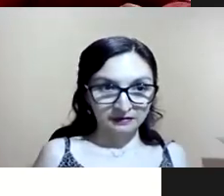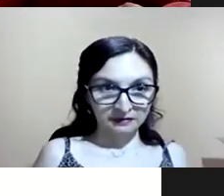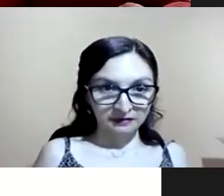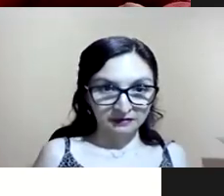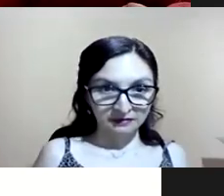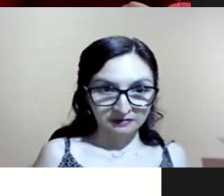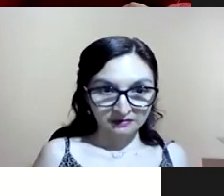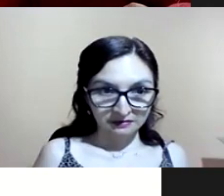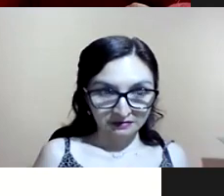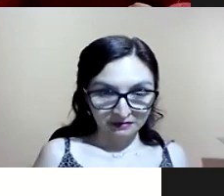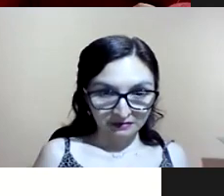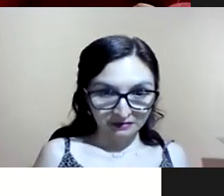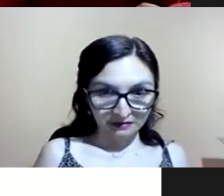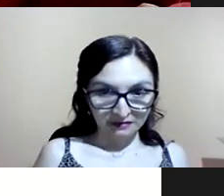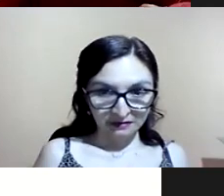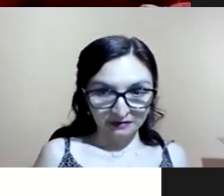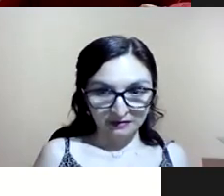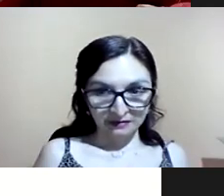Licenciado.